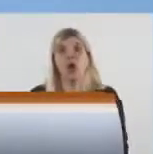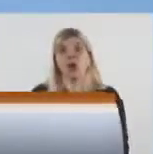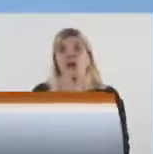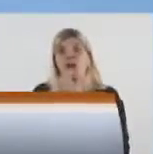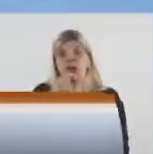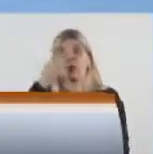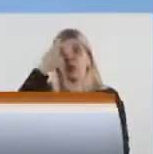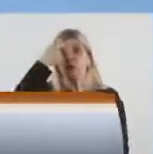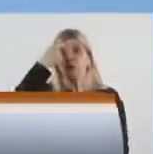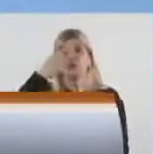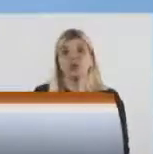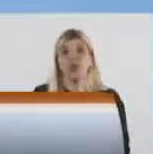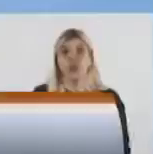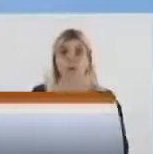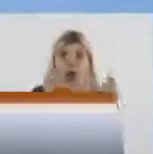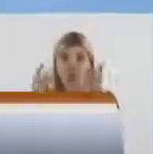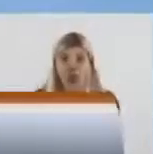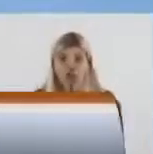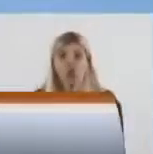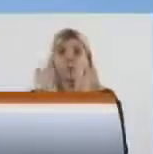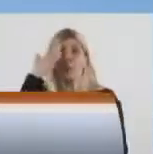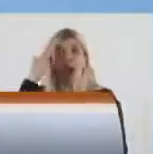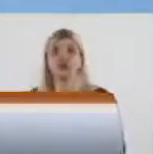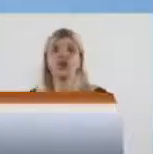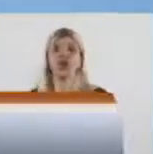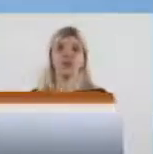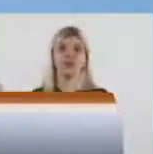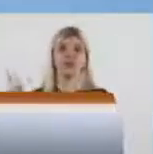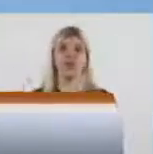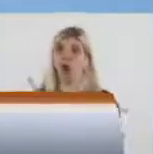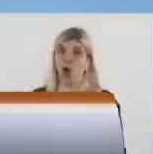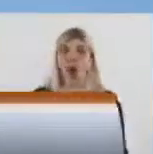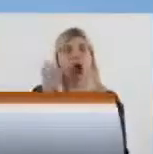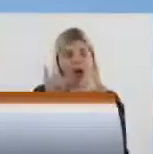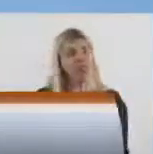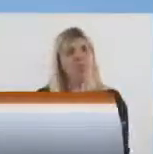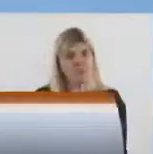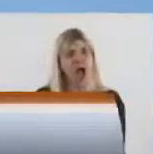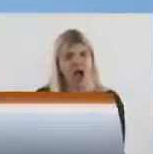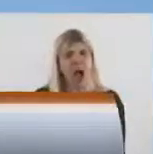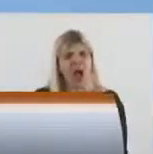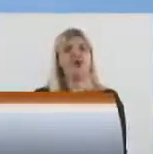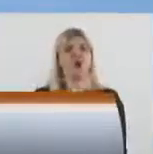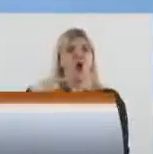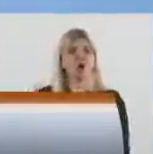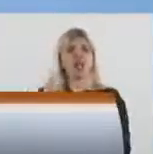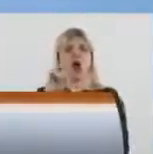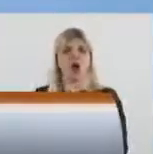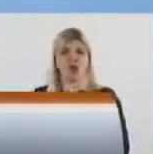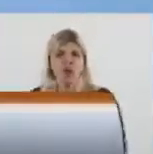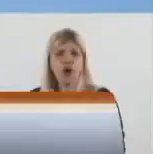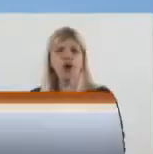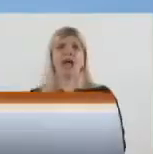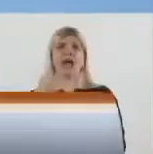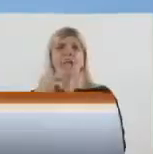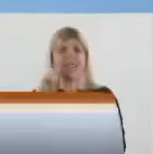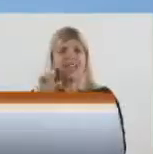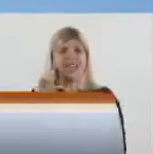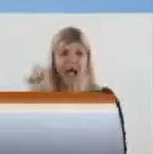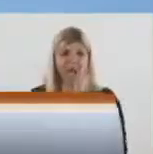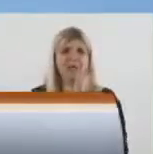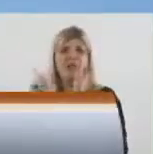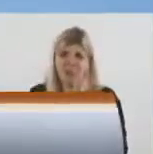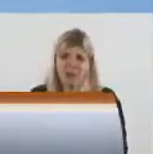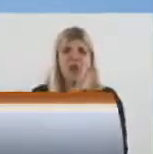marzo a la vacunación seguirá con otras vacunas que tenemos compradas la transgénica y oxford cya es que finalmente se